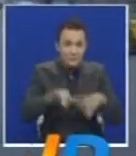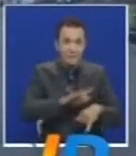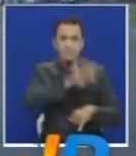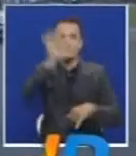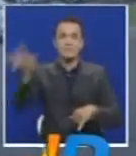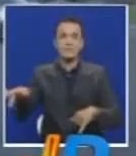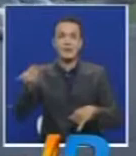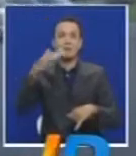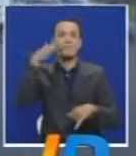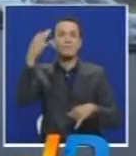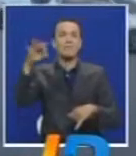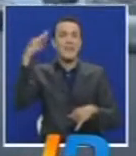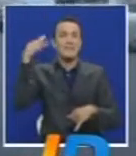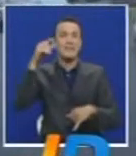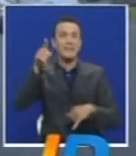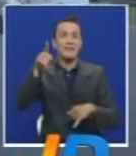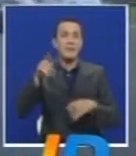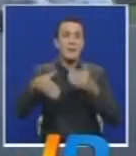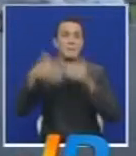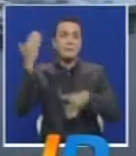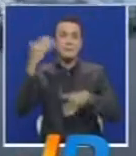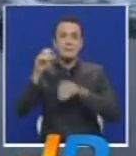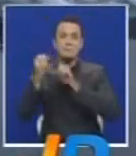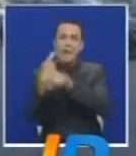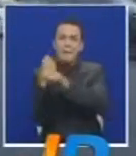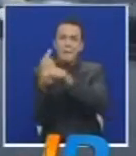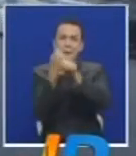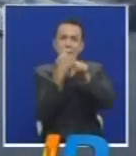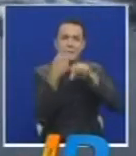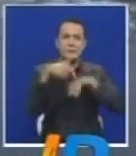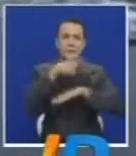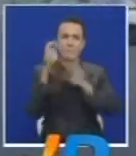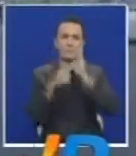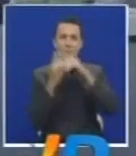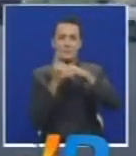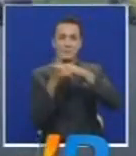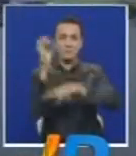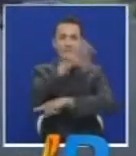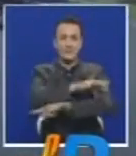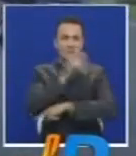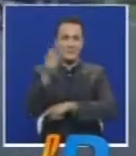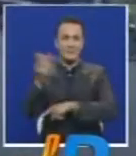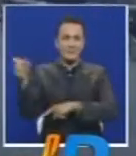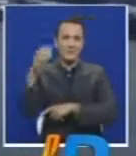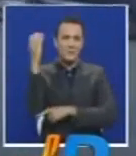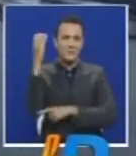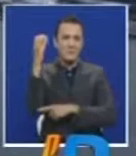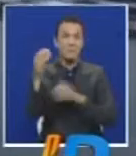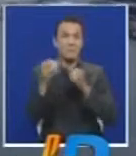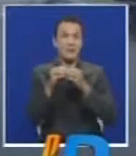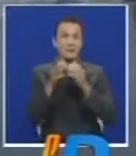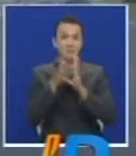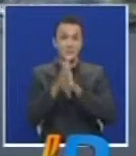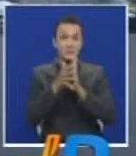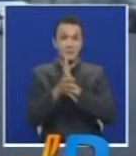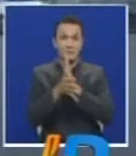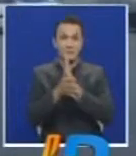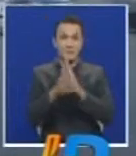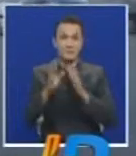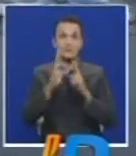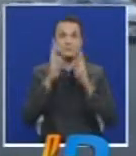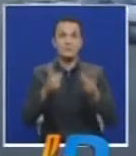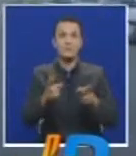donde iniciaremos el recorrido y entrevistas exclusivas para Más Pacífico con los jugadores colombianos, tendremos información del